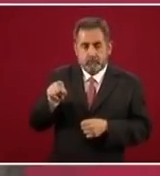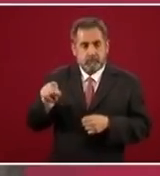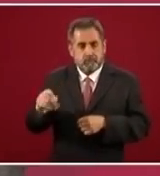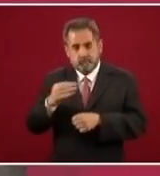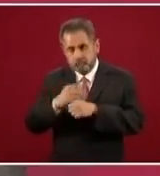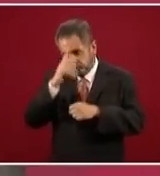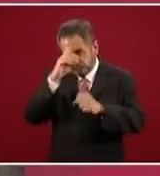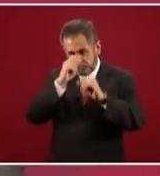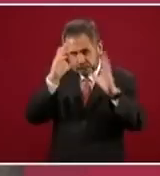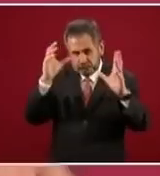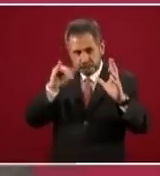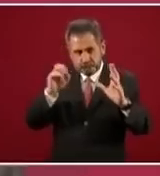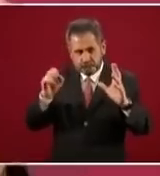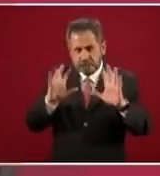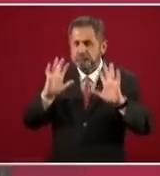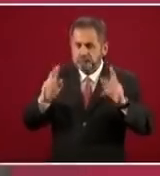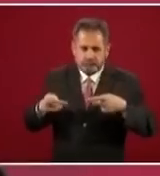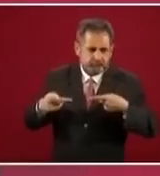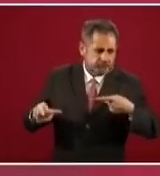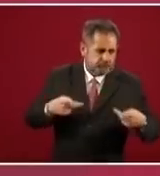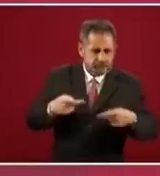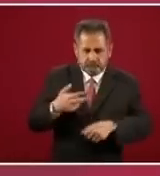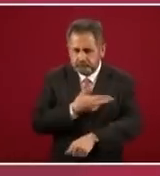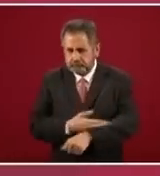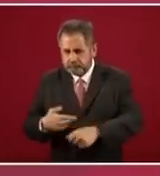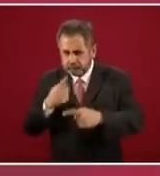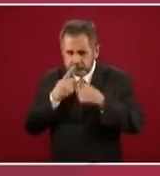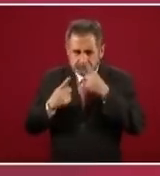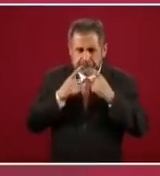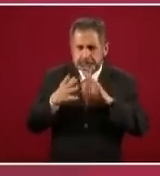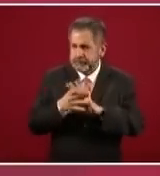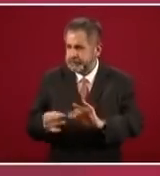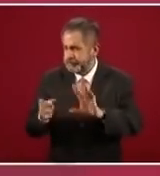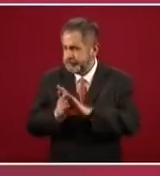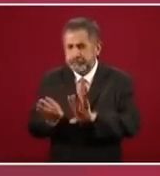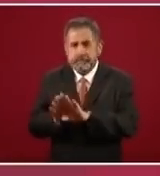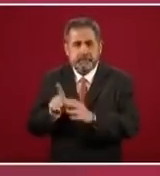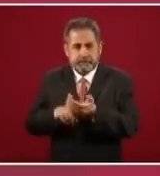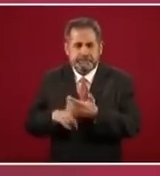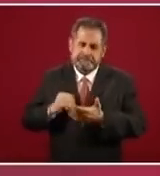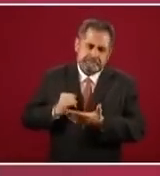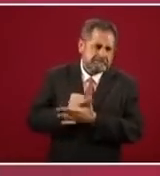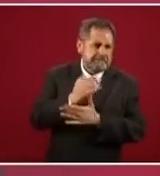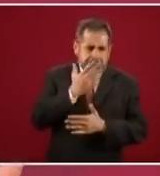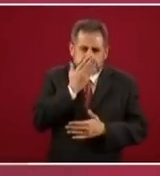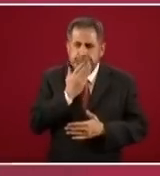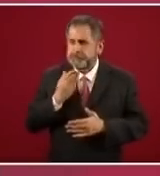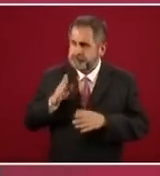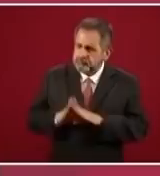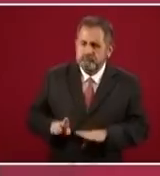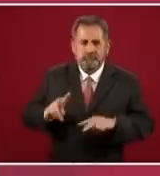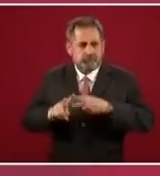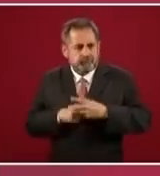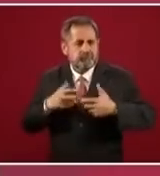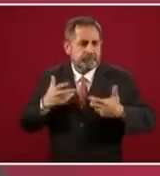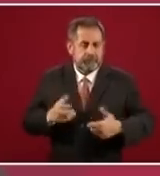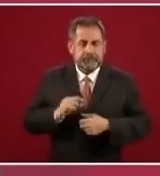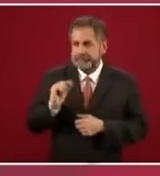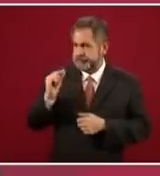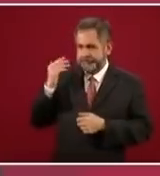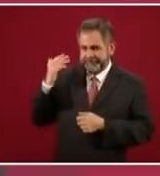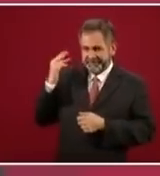Seguro Social, ya ha estado haciendo varias, tomando decisiones concretas en esto. Se anunció hace